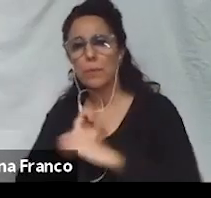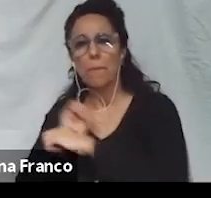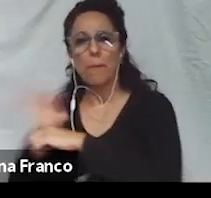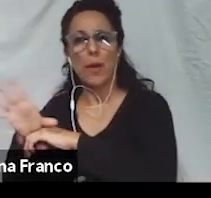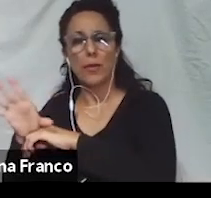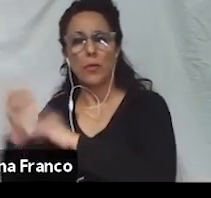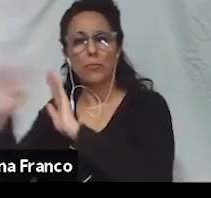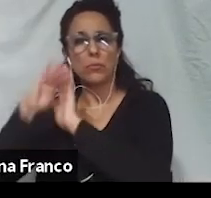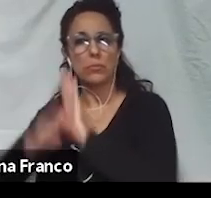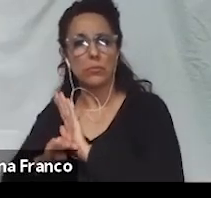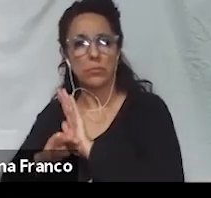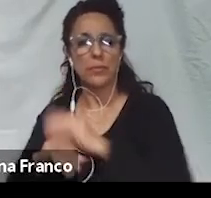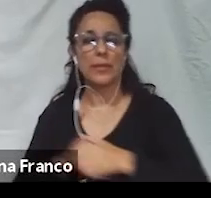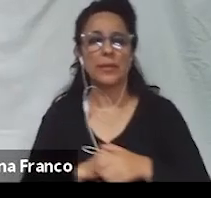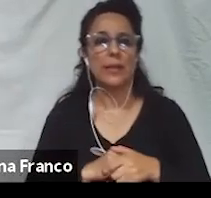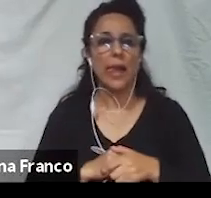reporte.